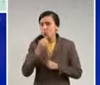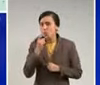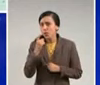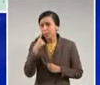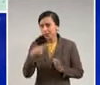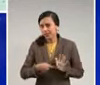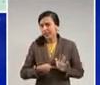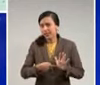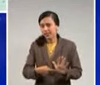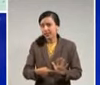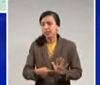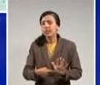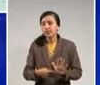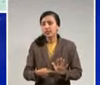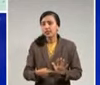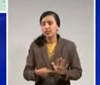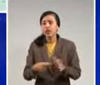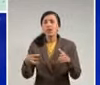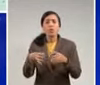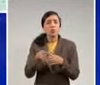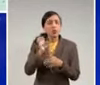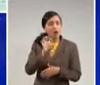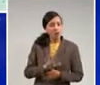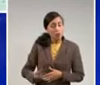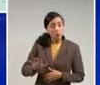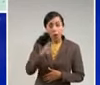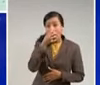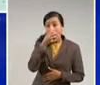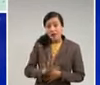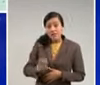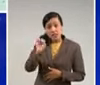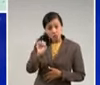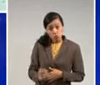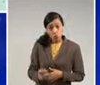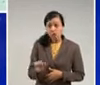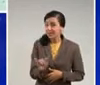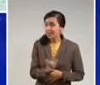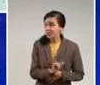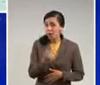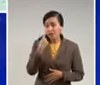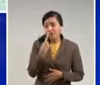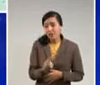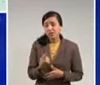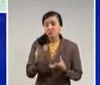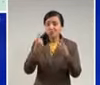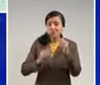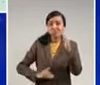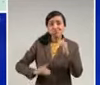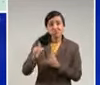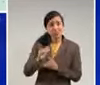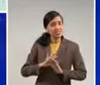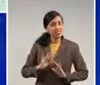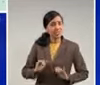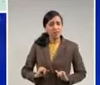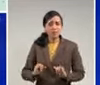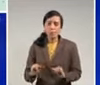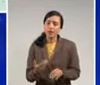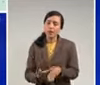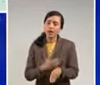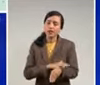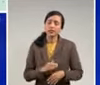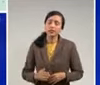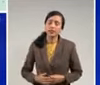indiscutiblemente el Reino Unido y Sudáfrica con cifras muy elevadas, como ya yo había comentado